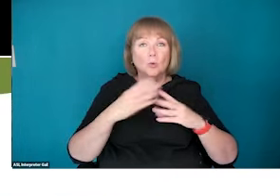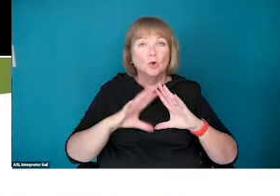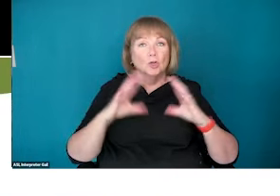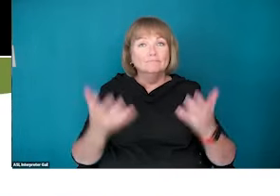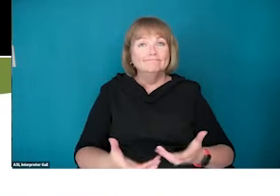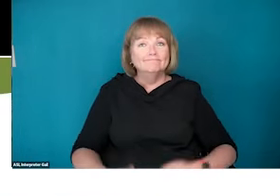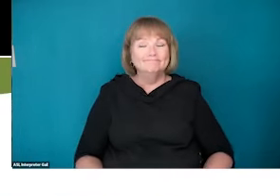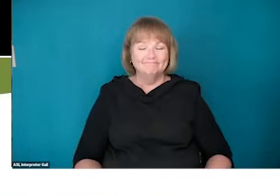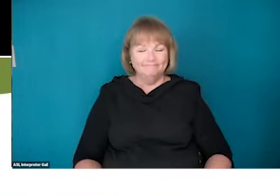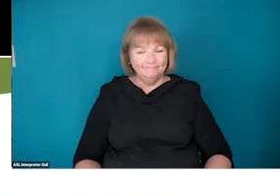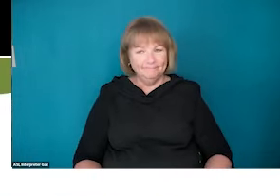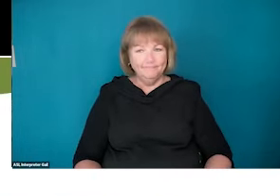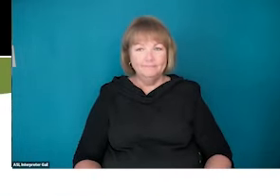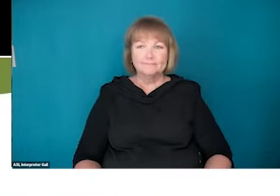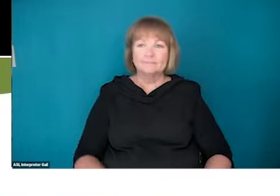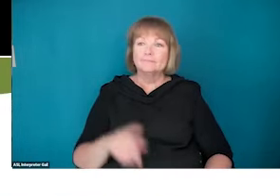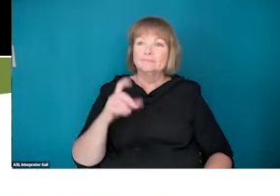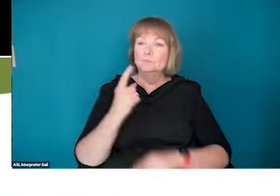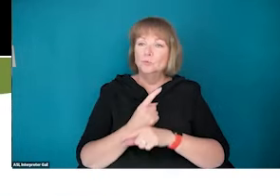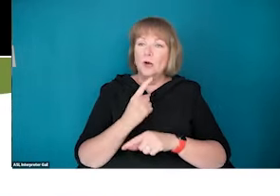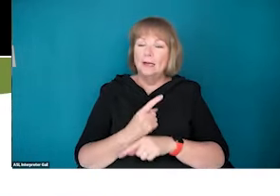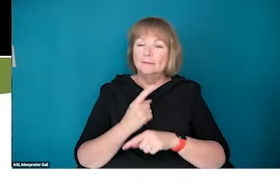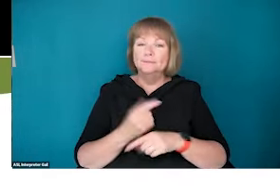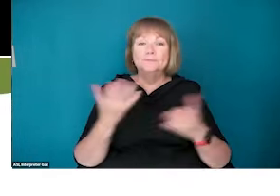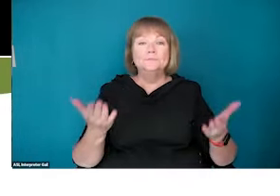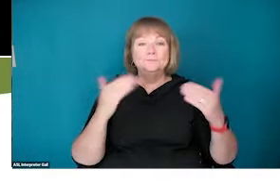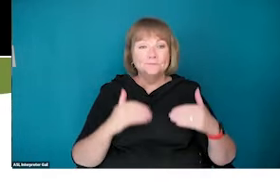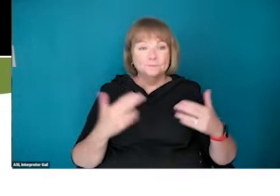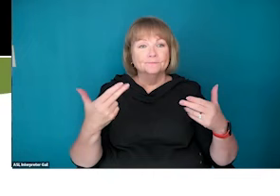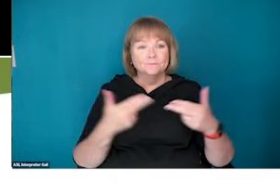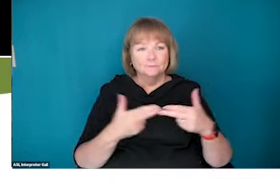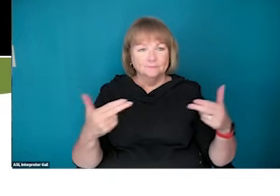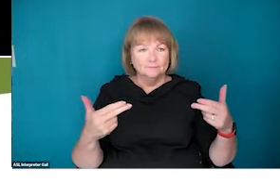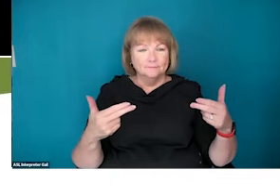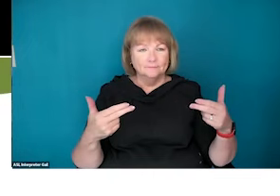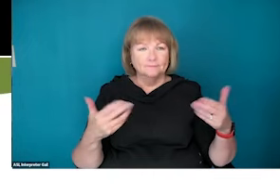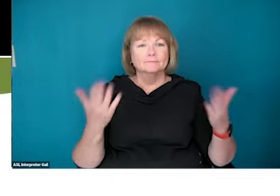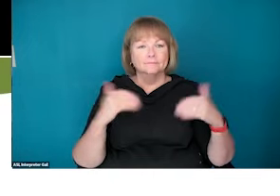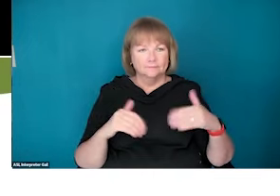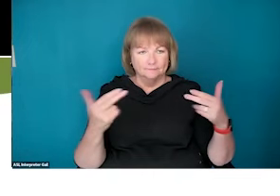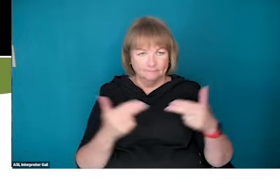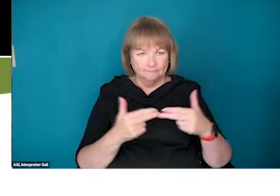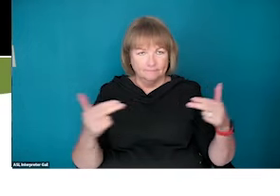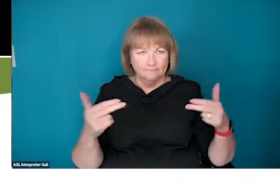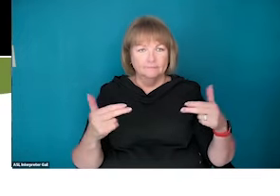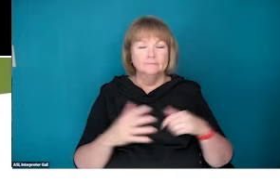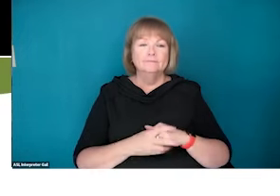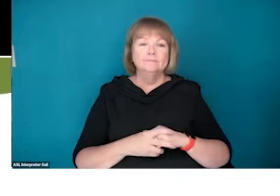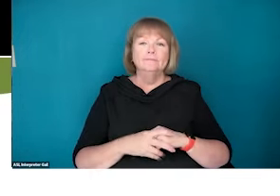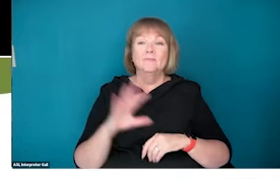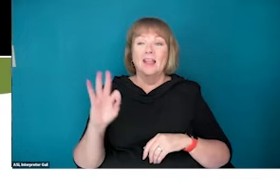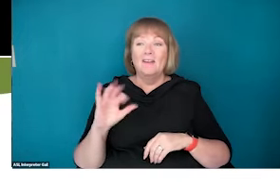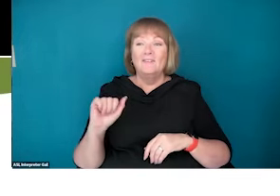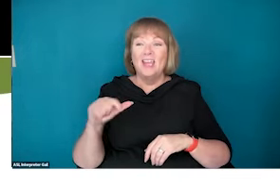Entonces, yo sé que ya estamos corticos de tiempo. Rápido. Estas son preguntas